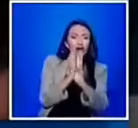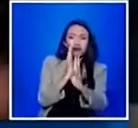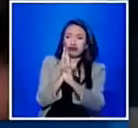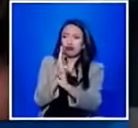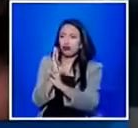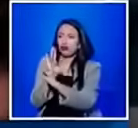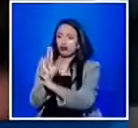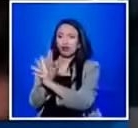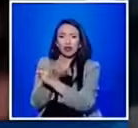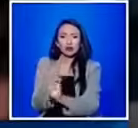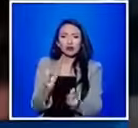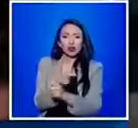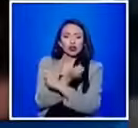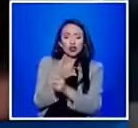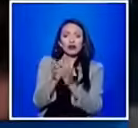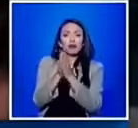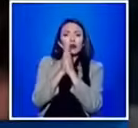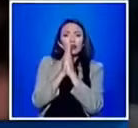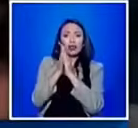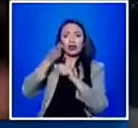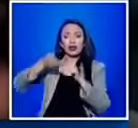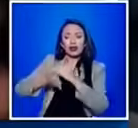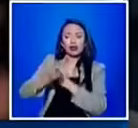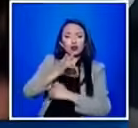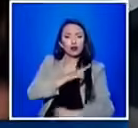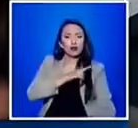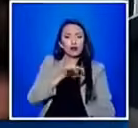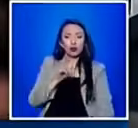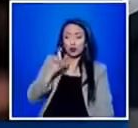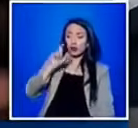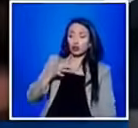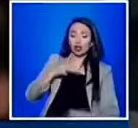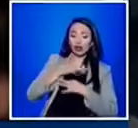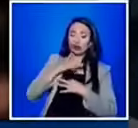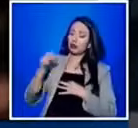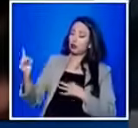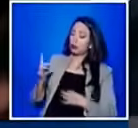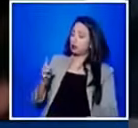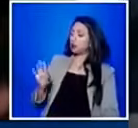dónde sentarse, nada. Vino un señor de Eterno y dijo,